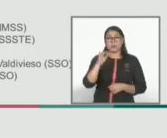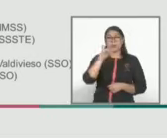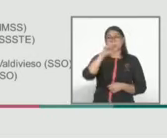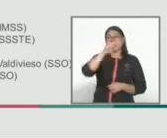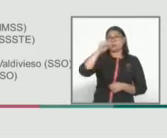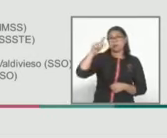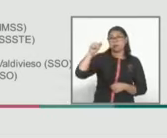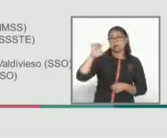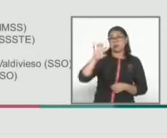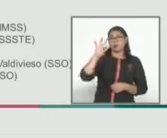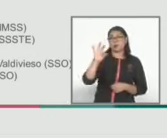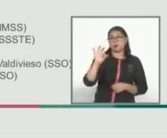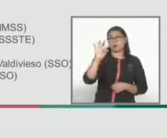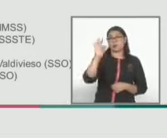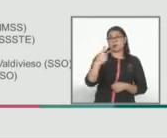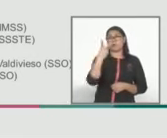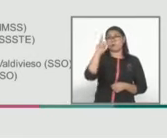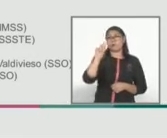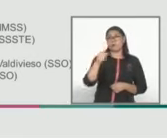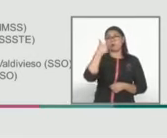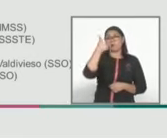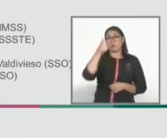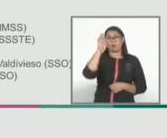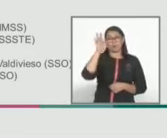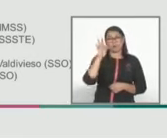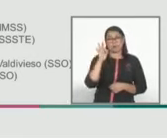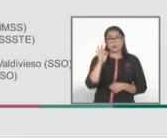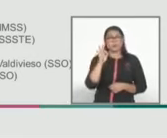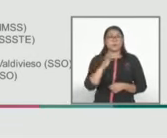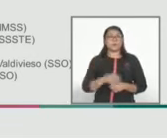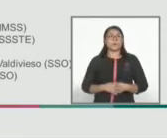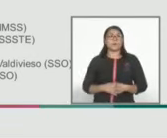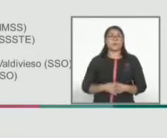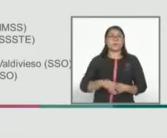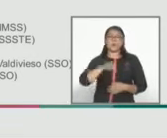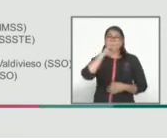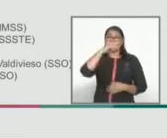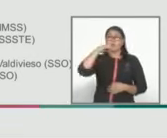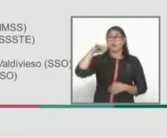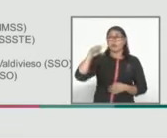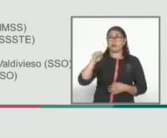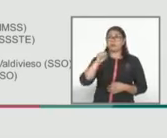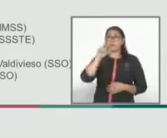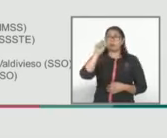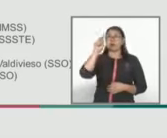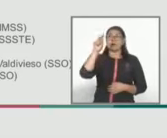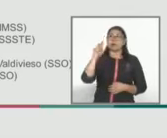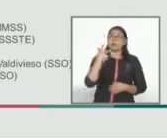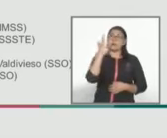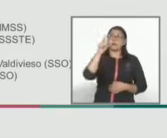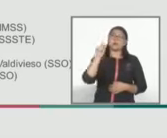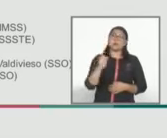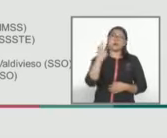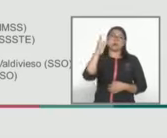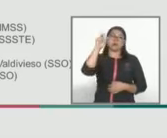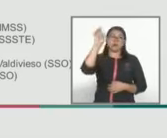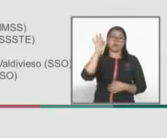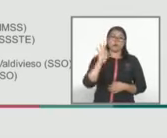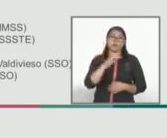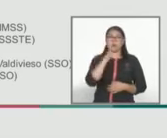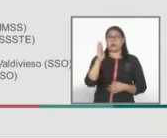ISSSTE, 42.6%, Unidades de IMSS Ordinario, 38.8%, Unidades de IMSS